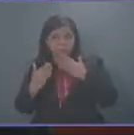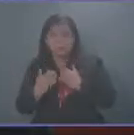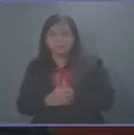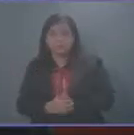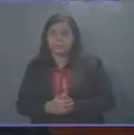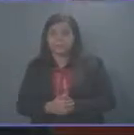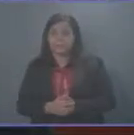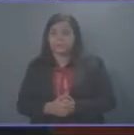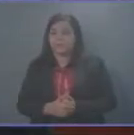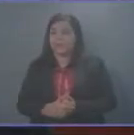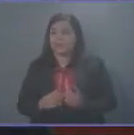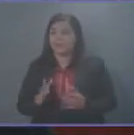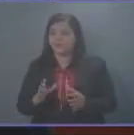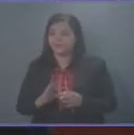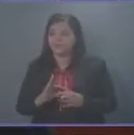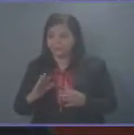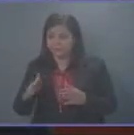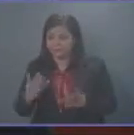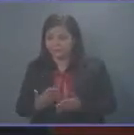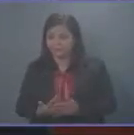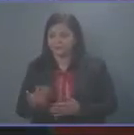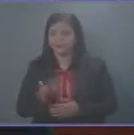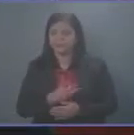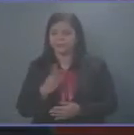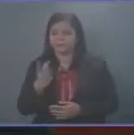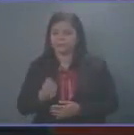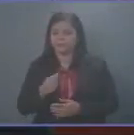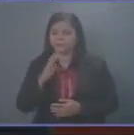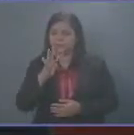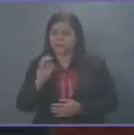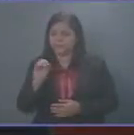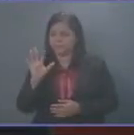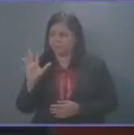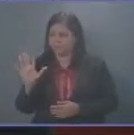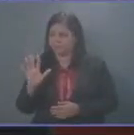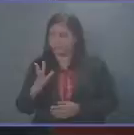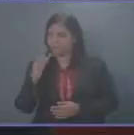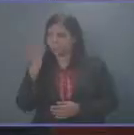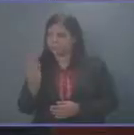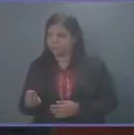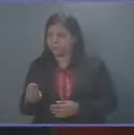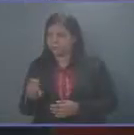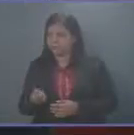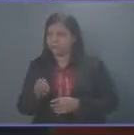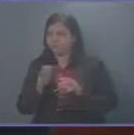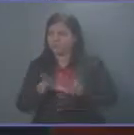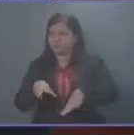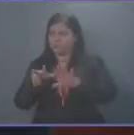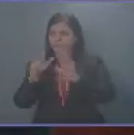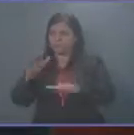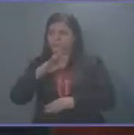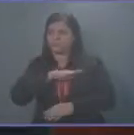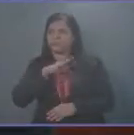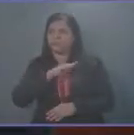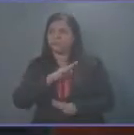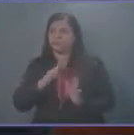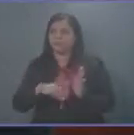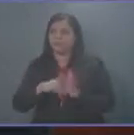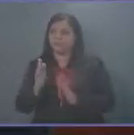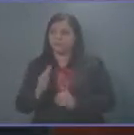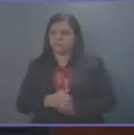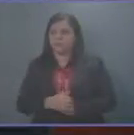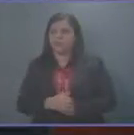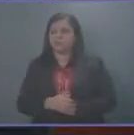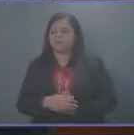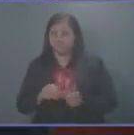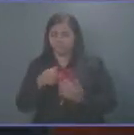fue emitida por decreto legislativo número 405, de fecha 3 de septiembre de 1998, publicado